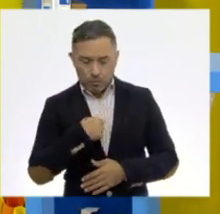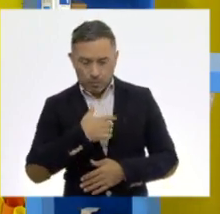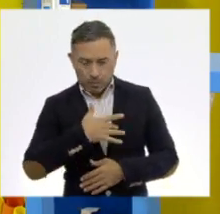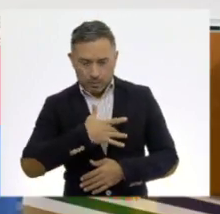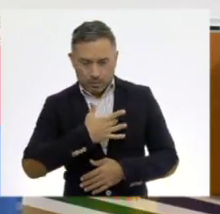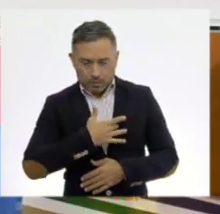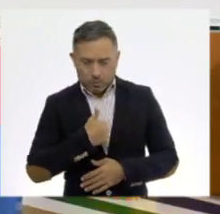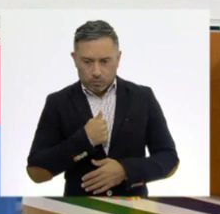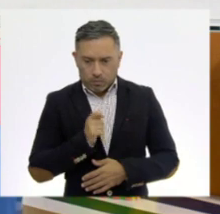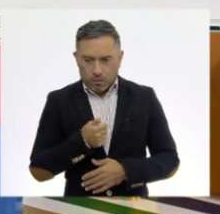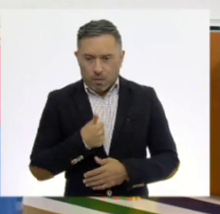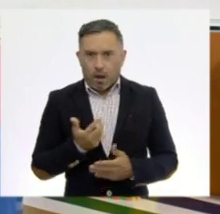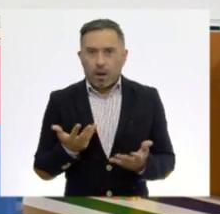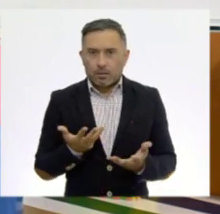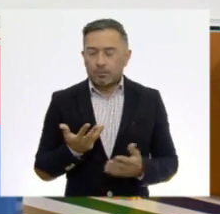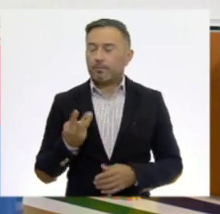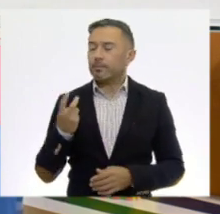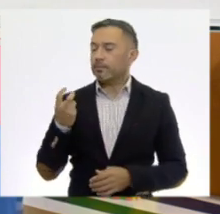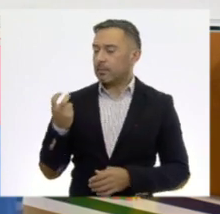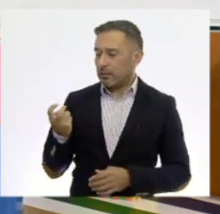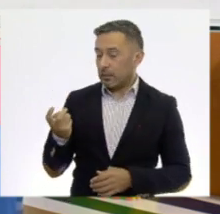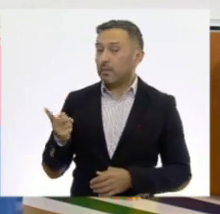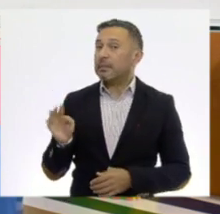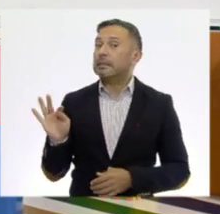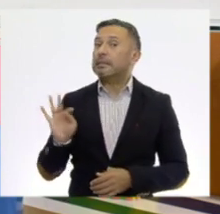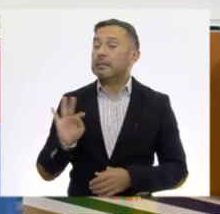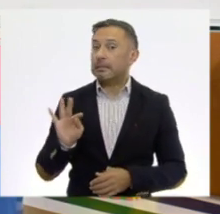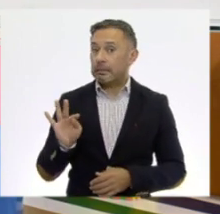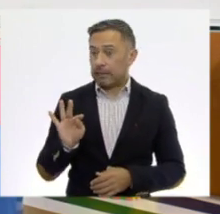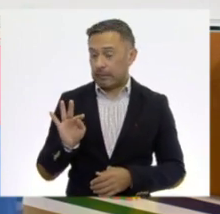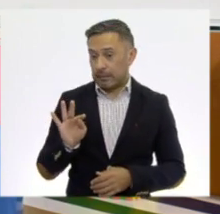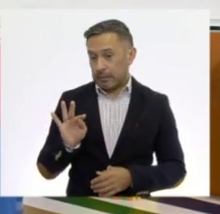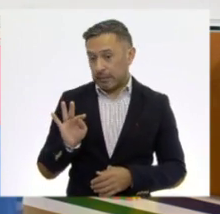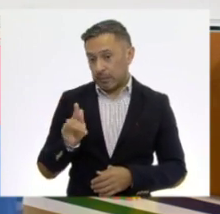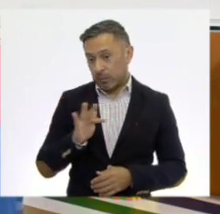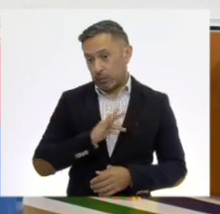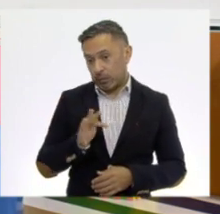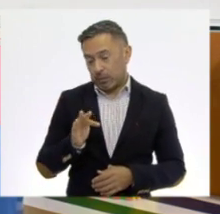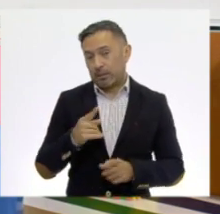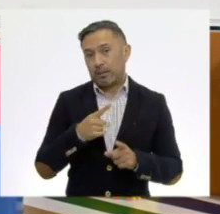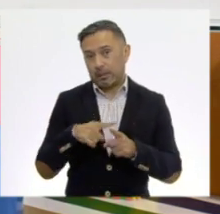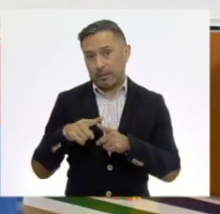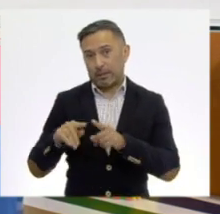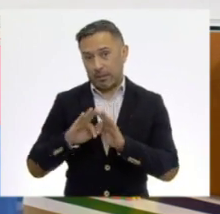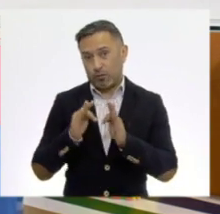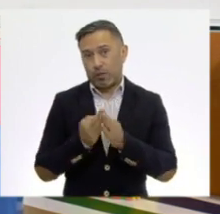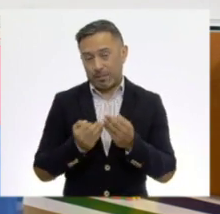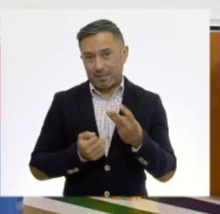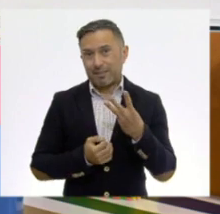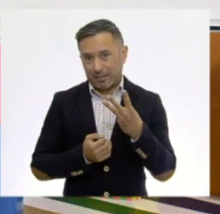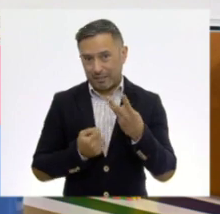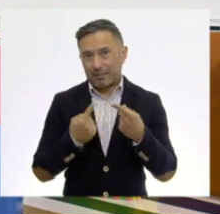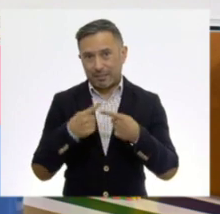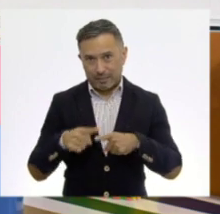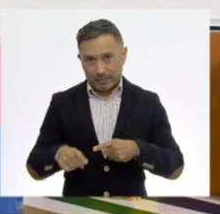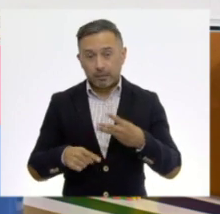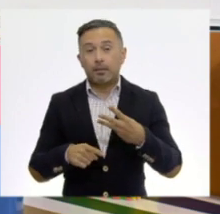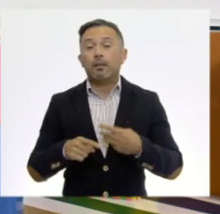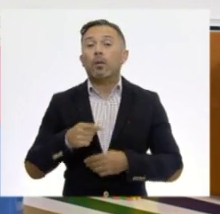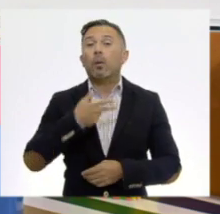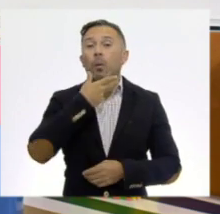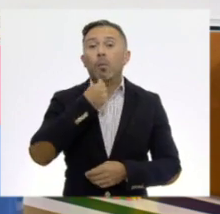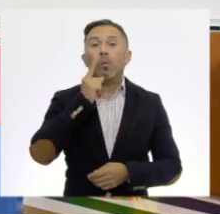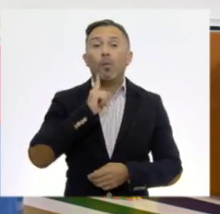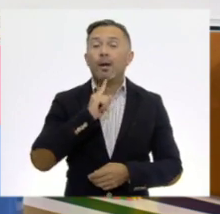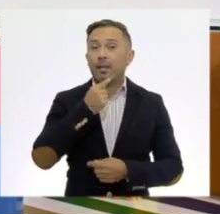sentimos. Exacto, es posible que eso resulte de 3 formas diferentes. Y para mostrárselas a las niñas y